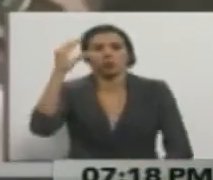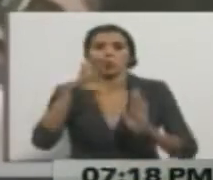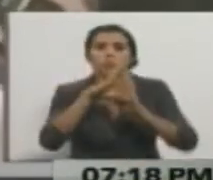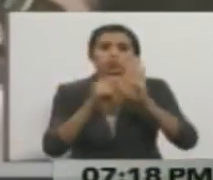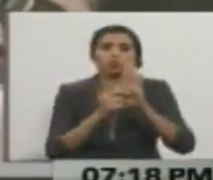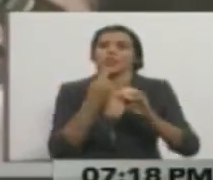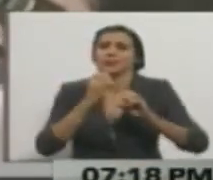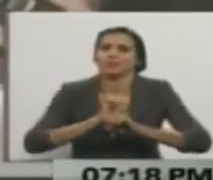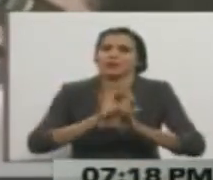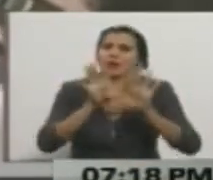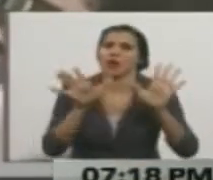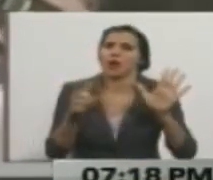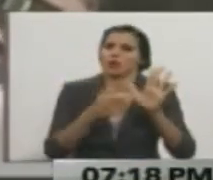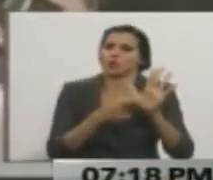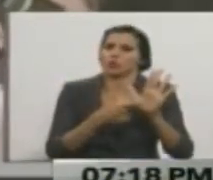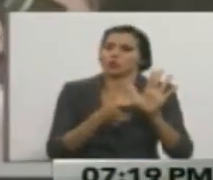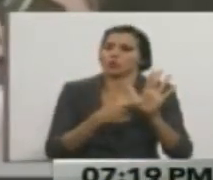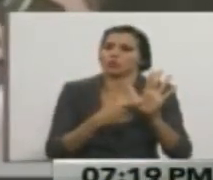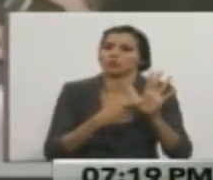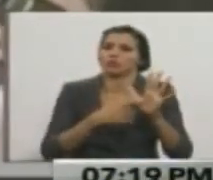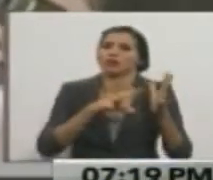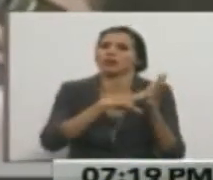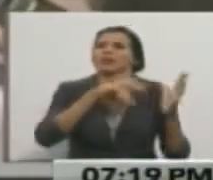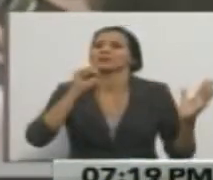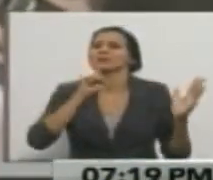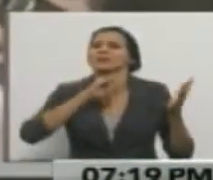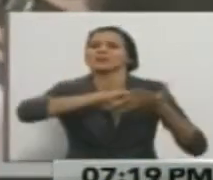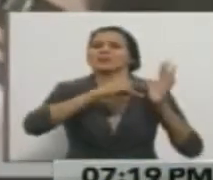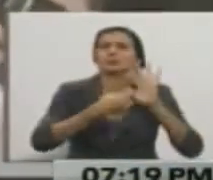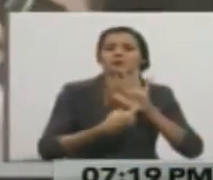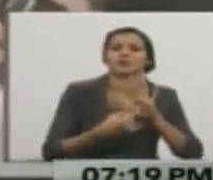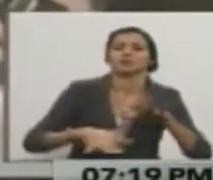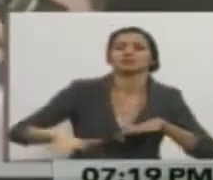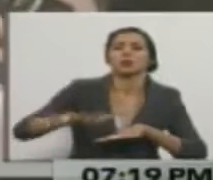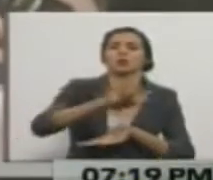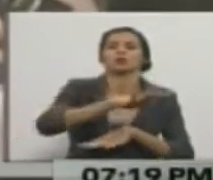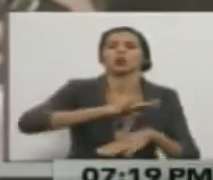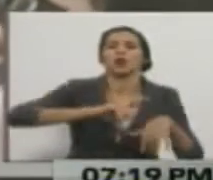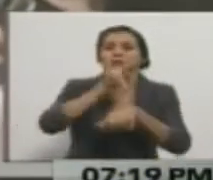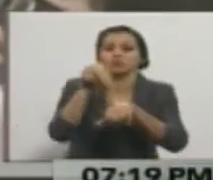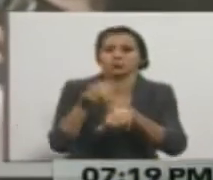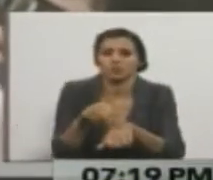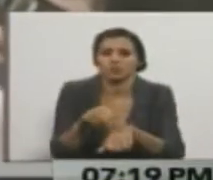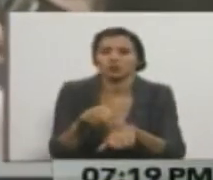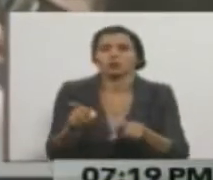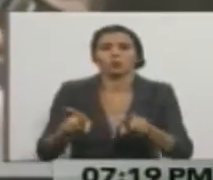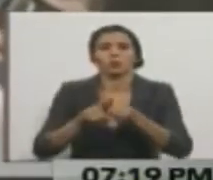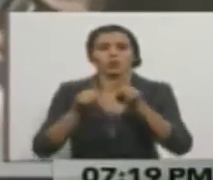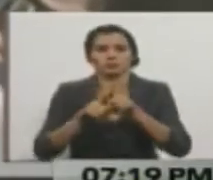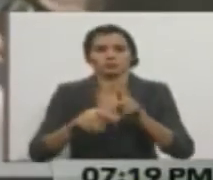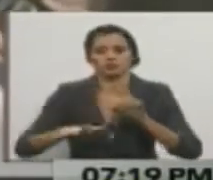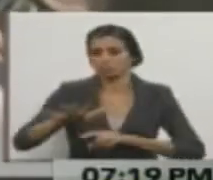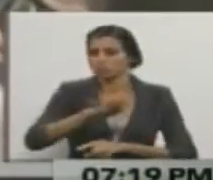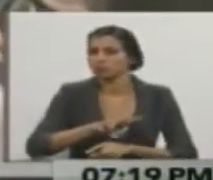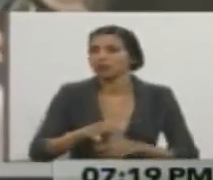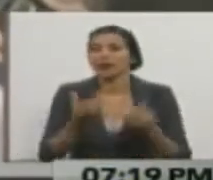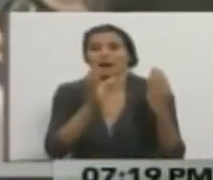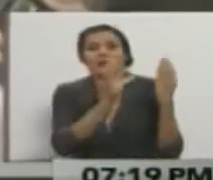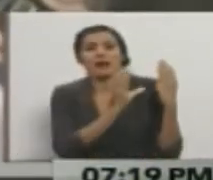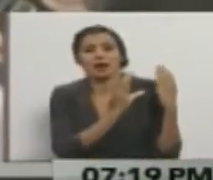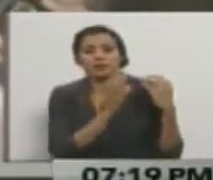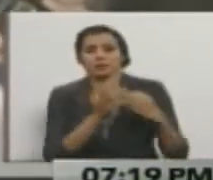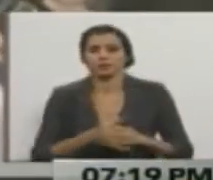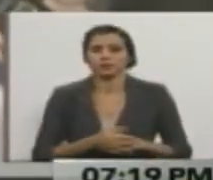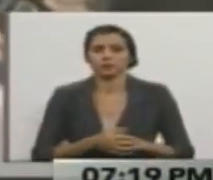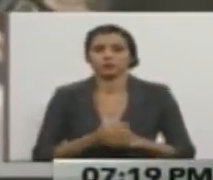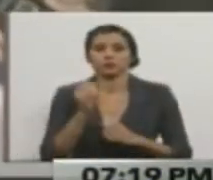clara con la interpretación de la circunscripción nacional y lo que corresponde a la circunscripción del cargo, no